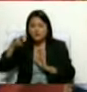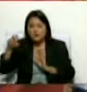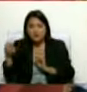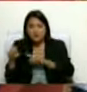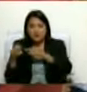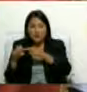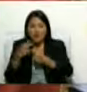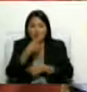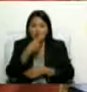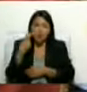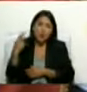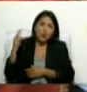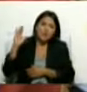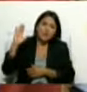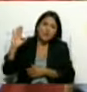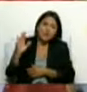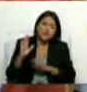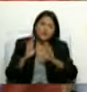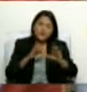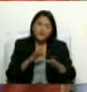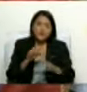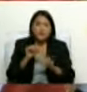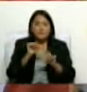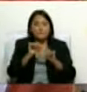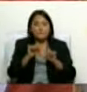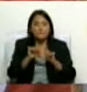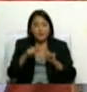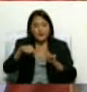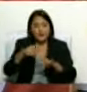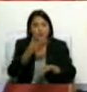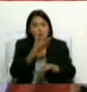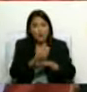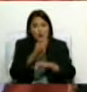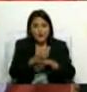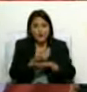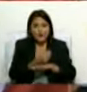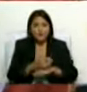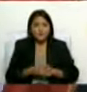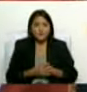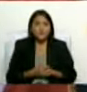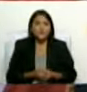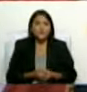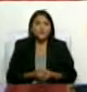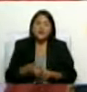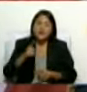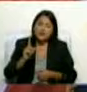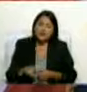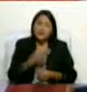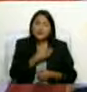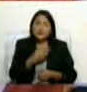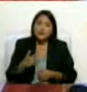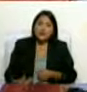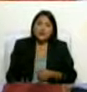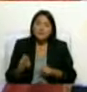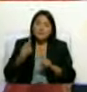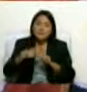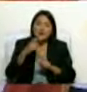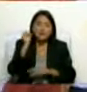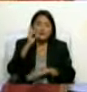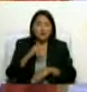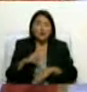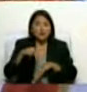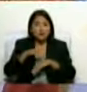asumimos y respaldamos desde el PSU Monaga al PSU Nacional y al presidente y a la Asamblea y a todo el